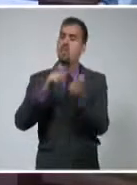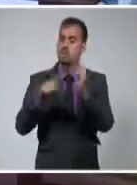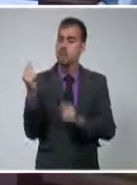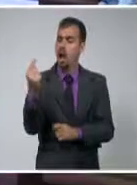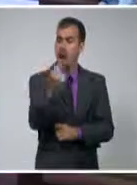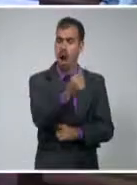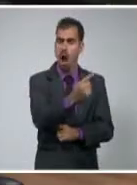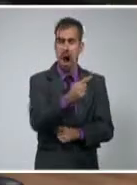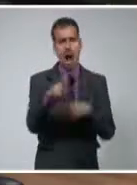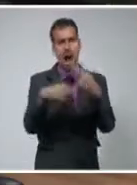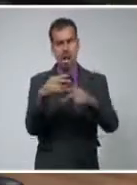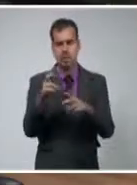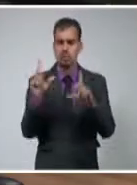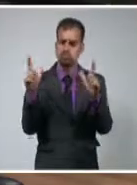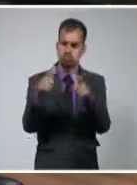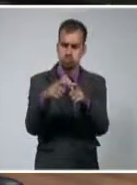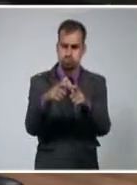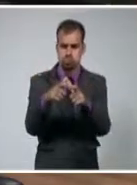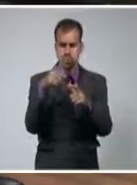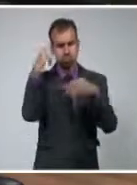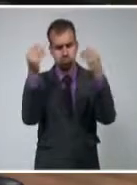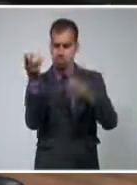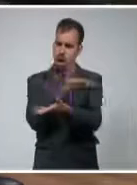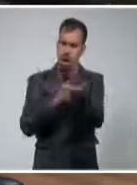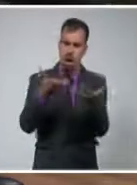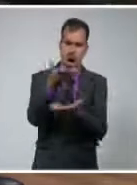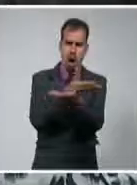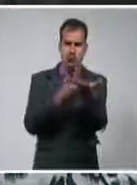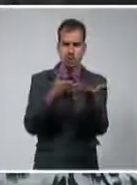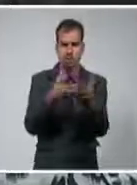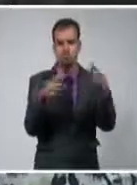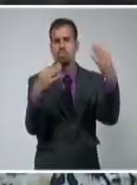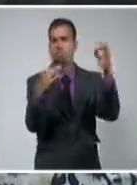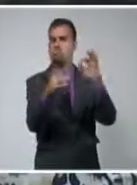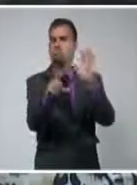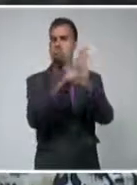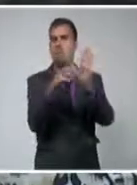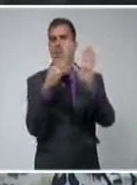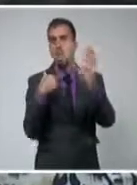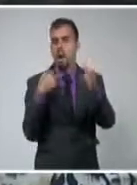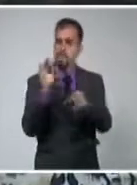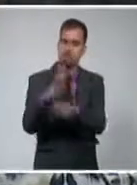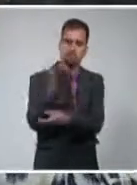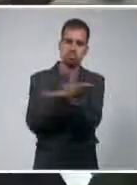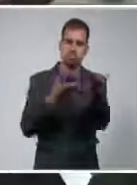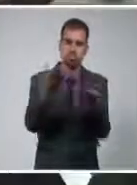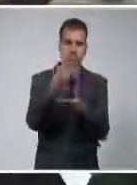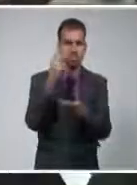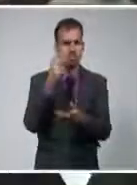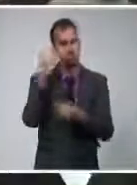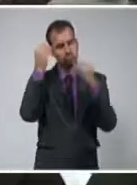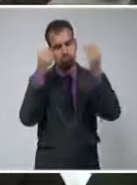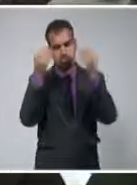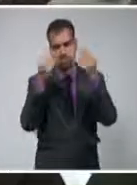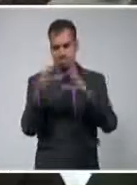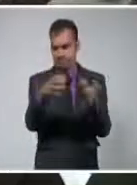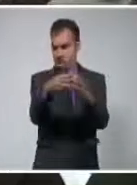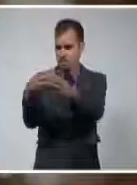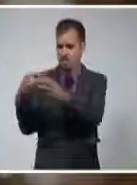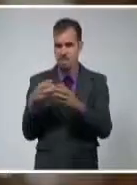sesiones de estudio, intercambio, esclarecimiento y análisis de los documentos que serán sometidos a debate y evaluación en las comisiones de trabajo